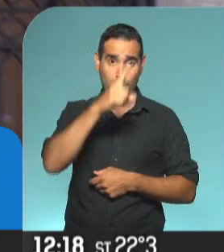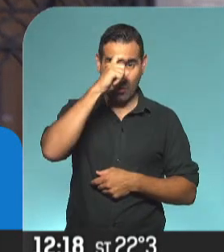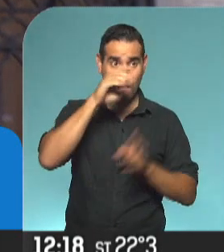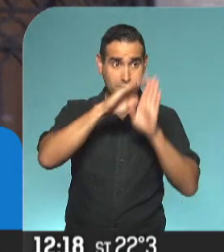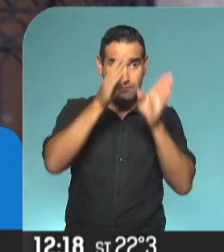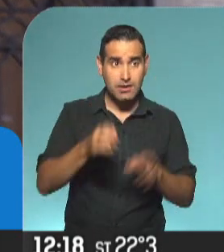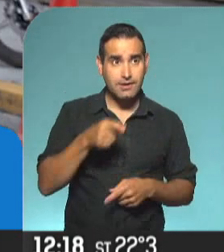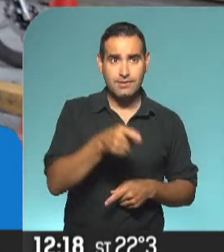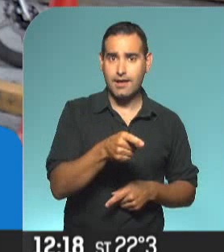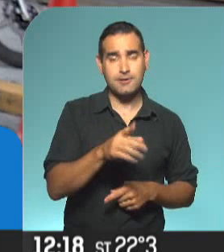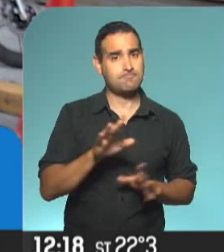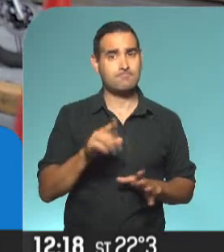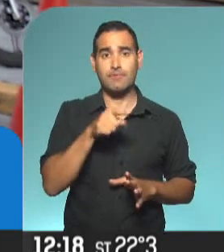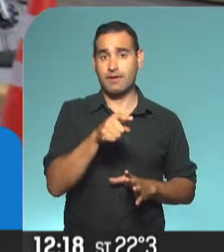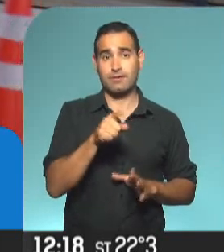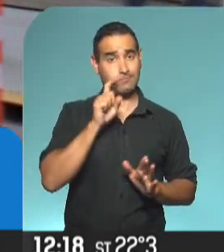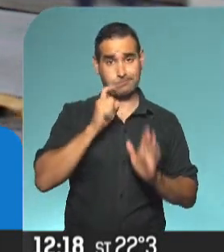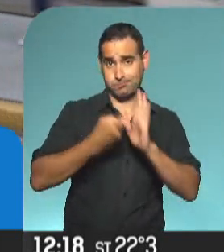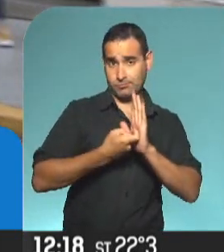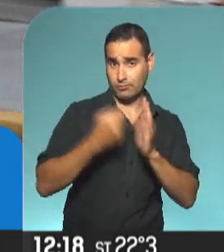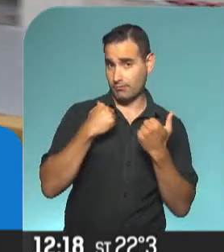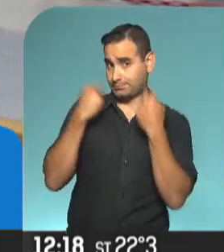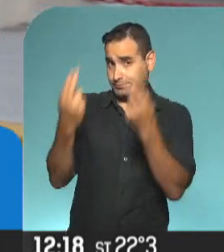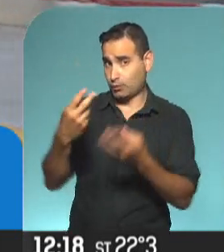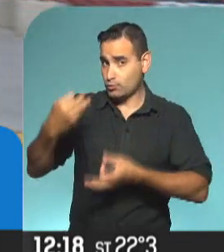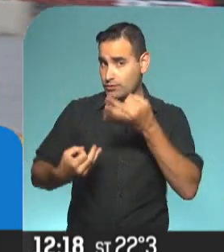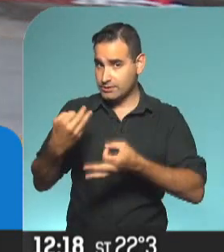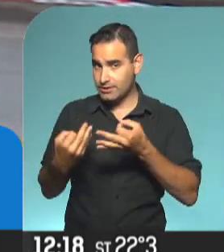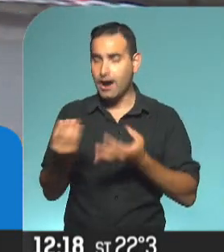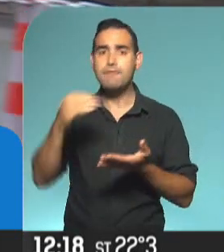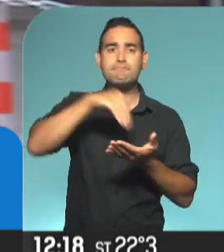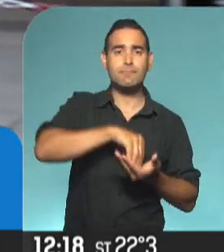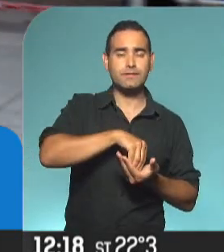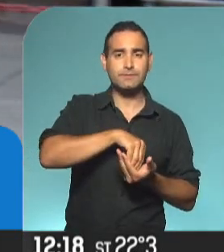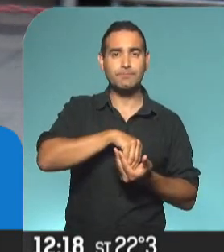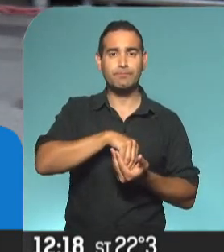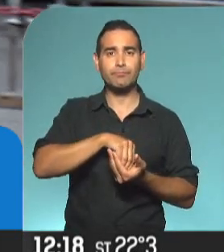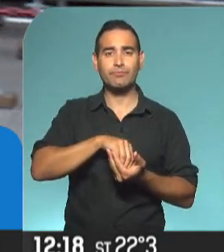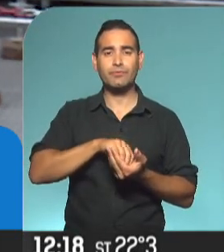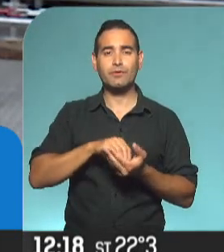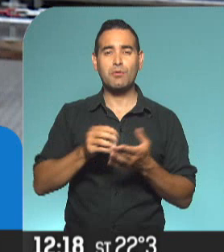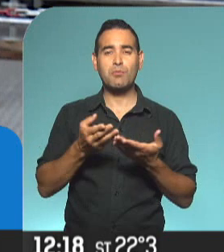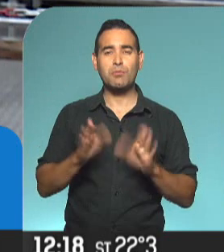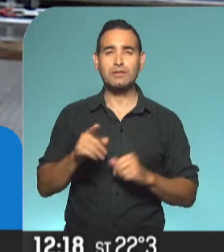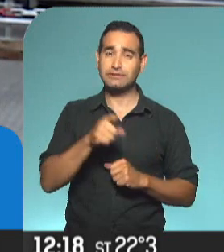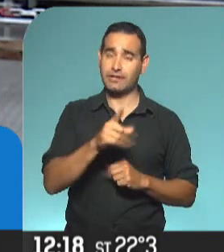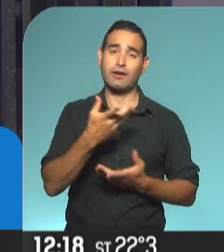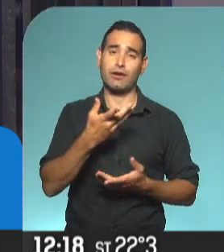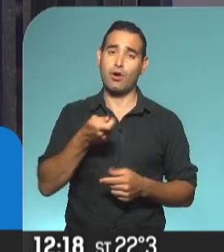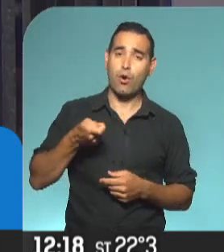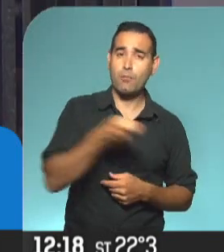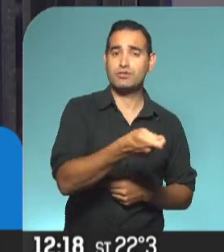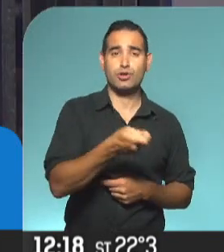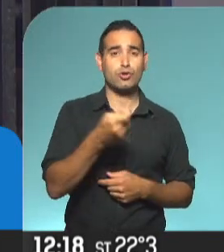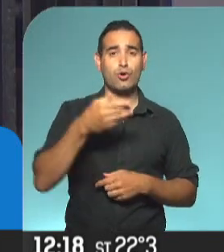Otamendi en principio incurrió en el delito de desobediencia y además posiblemente en el delito de homicidio culposo.